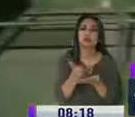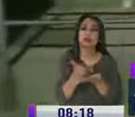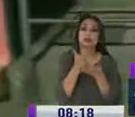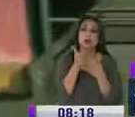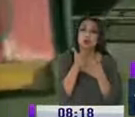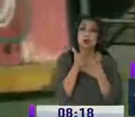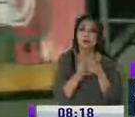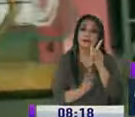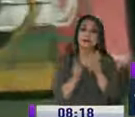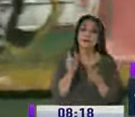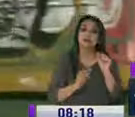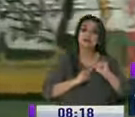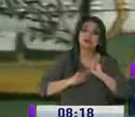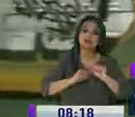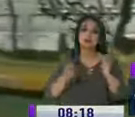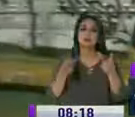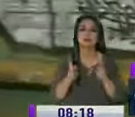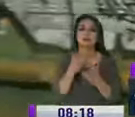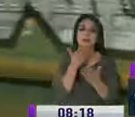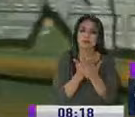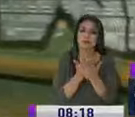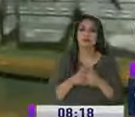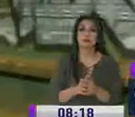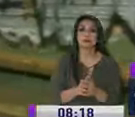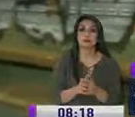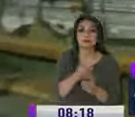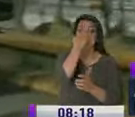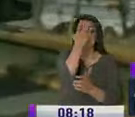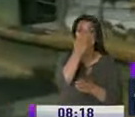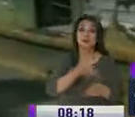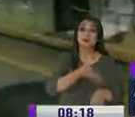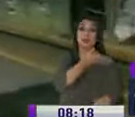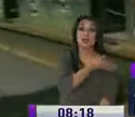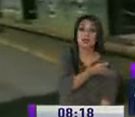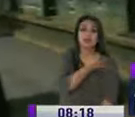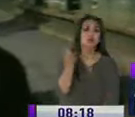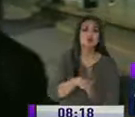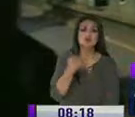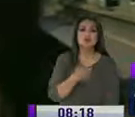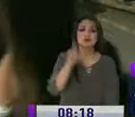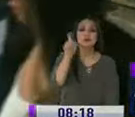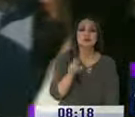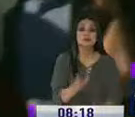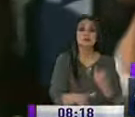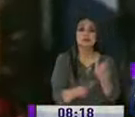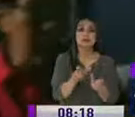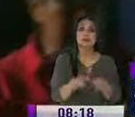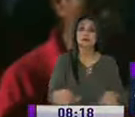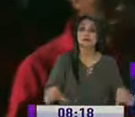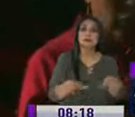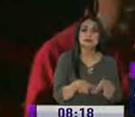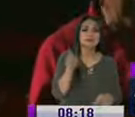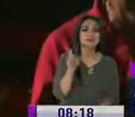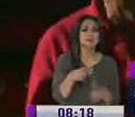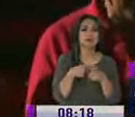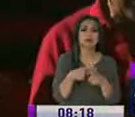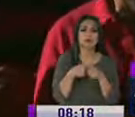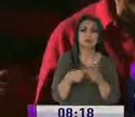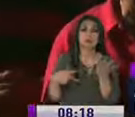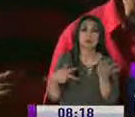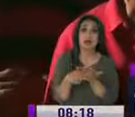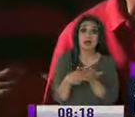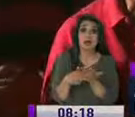hecho también las gestiones, les agradezco muchísimo porque es algo necesario para los moradores de aquí. La parada